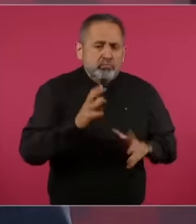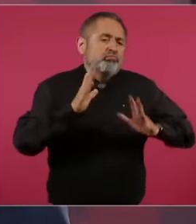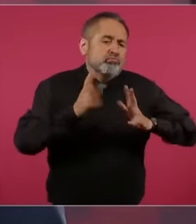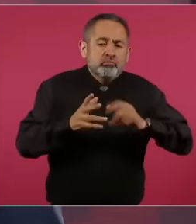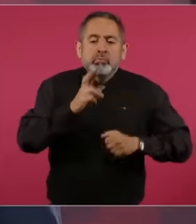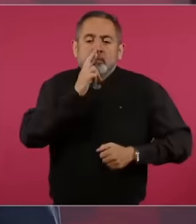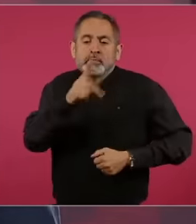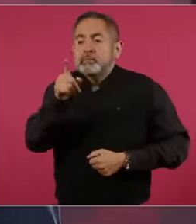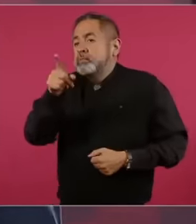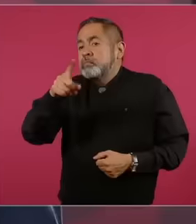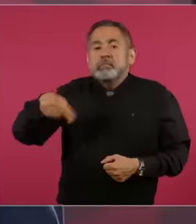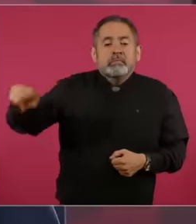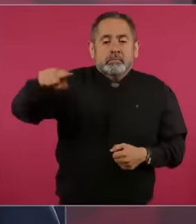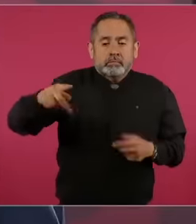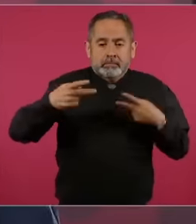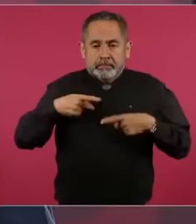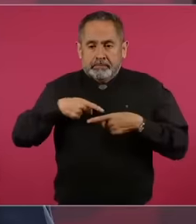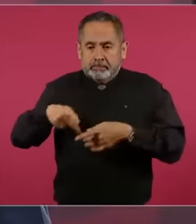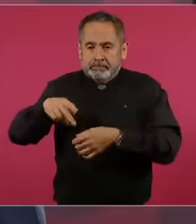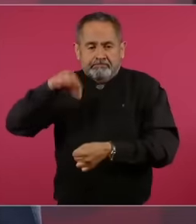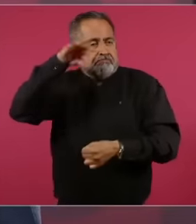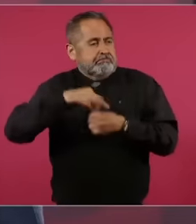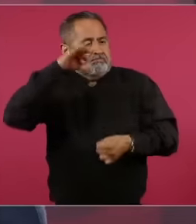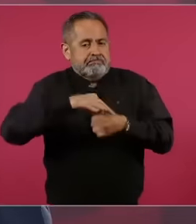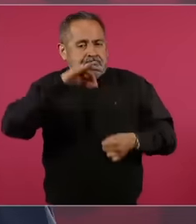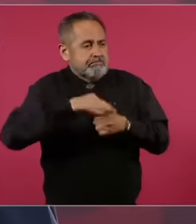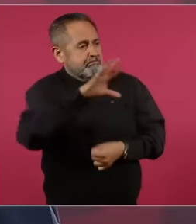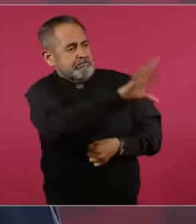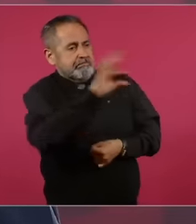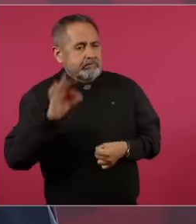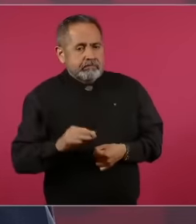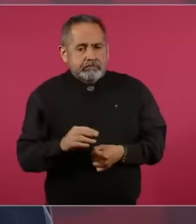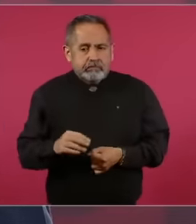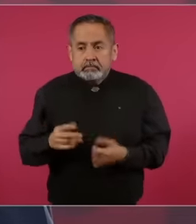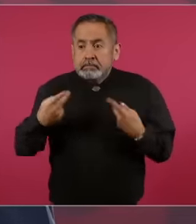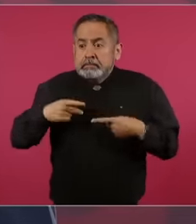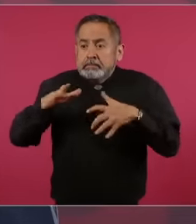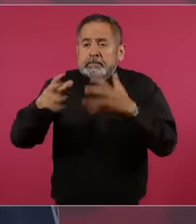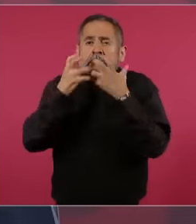pueblo? ¡El pueblo!